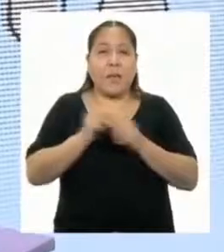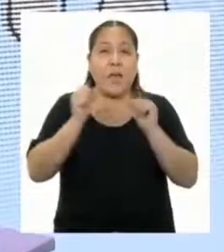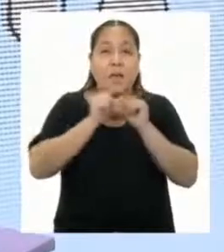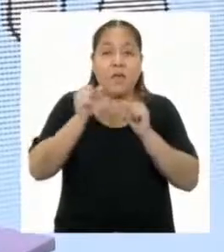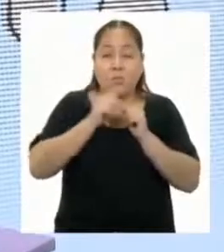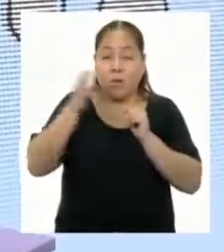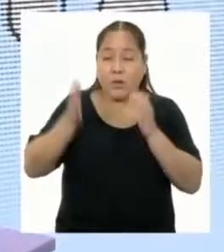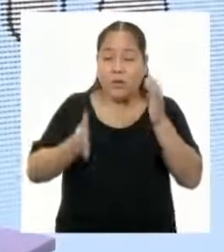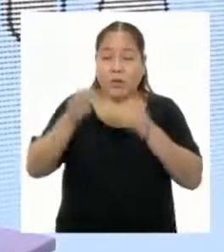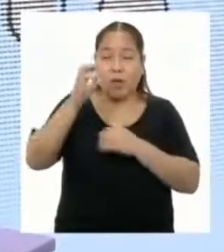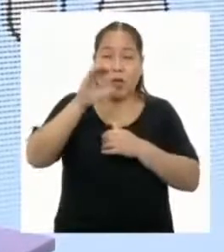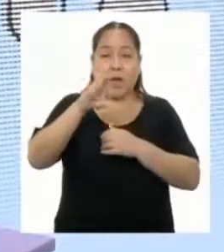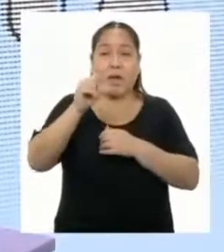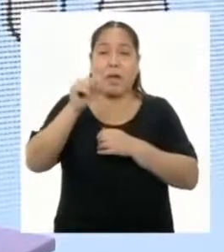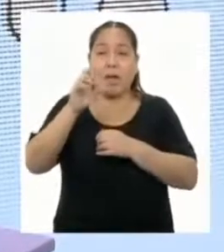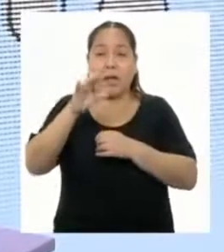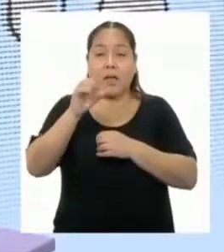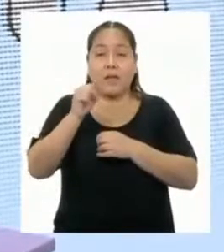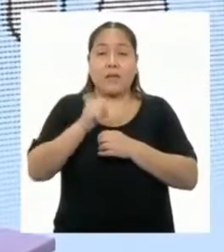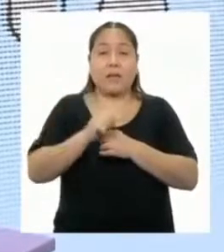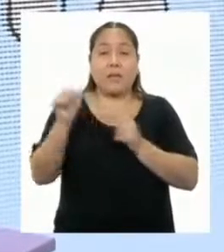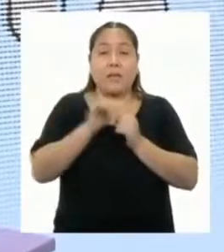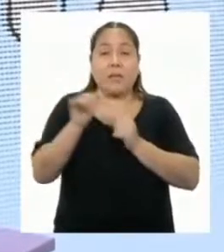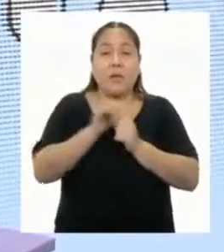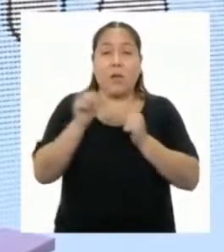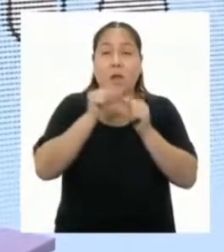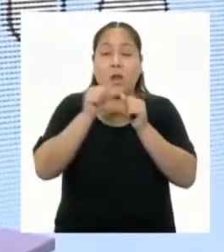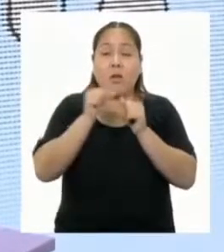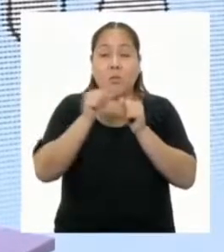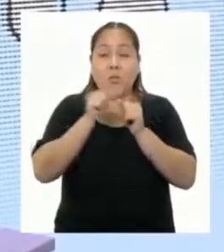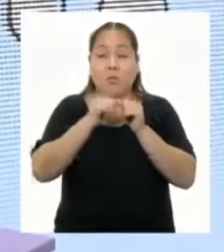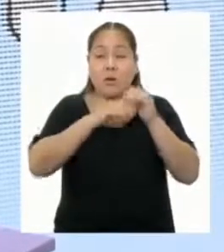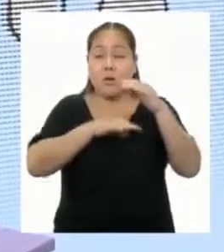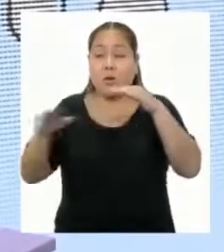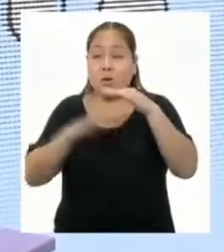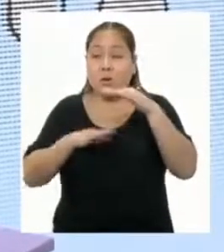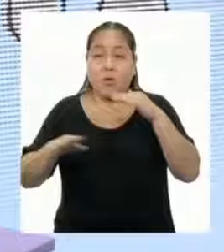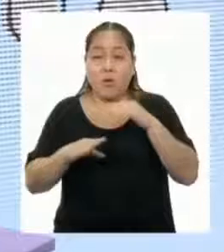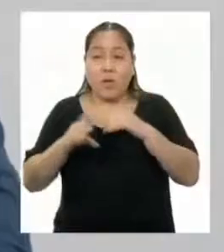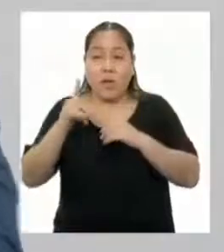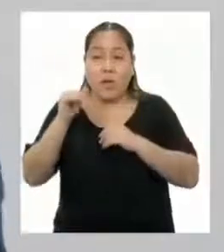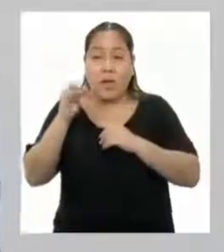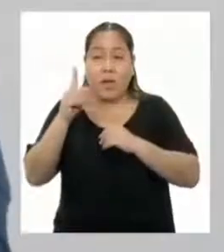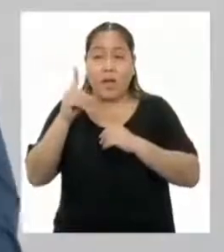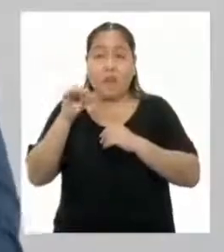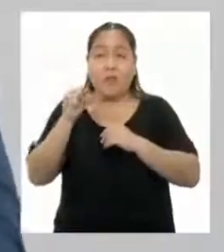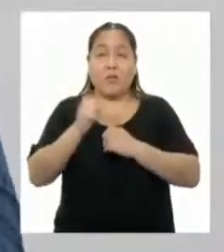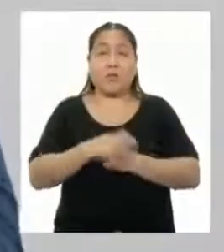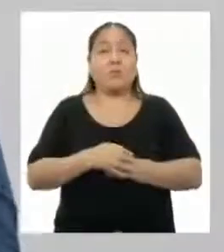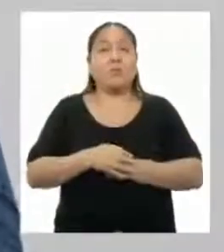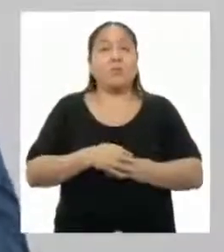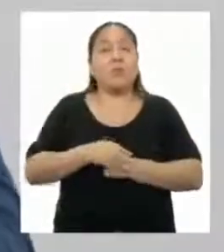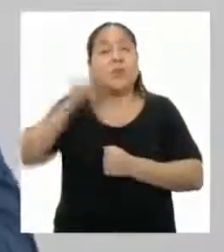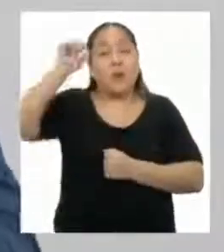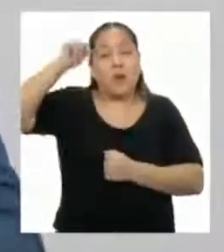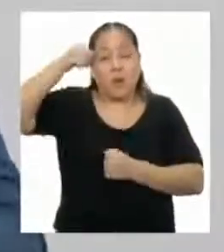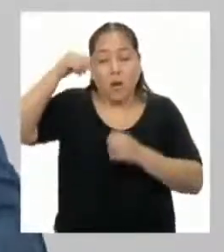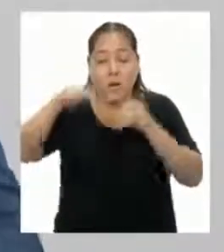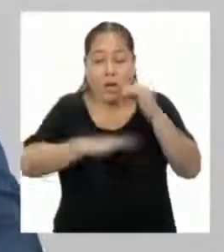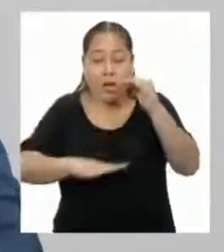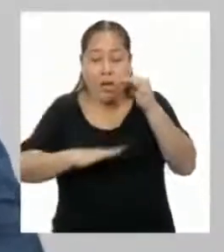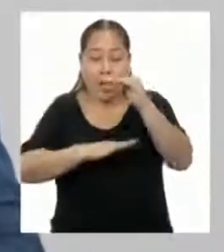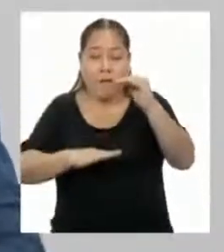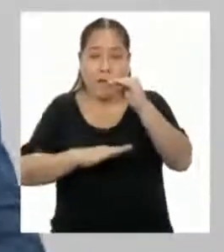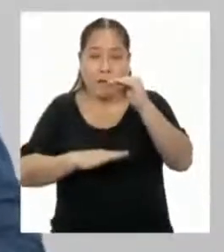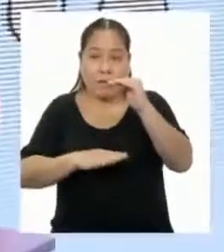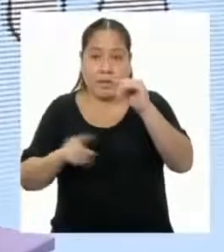de caras sería igual al número de lados que tienen los polígonos de las bases? Recuerda que las bases también